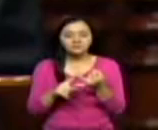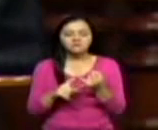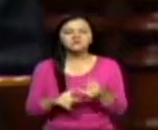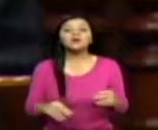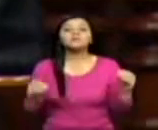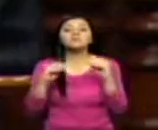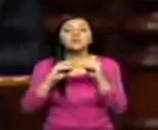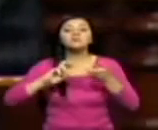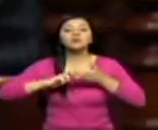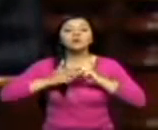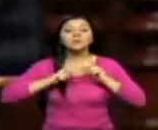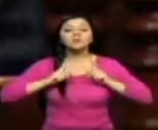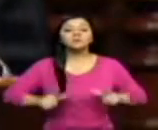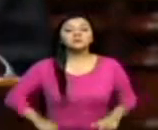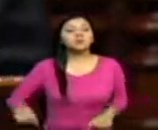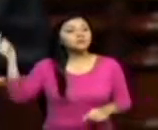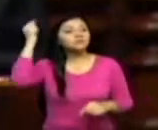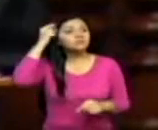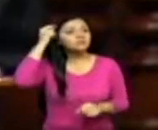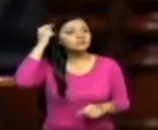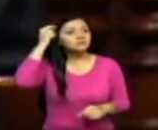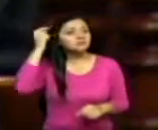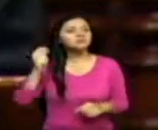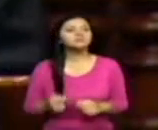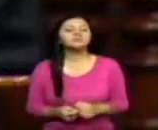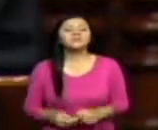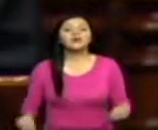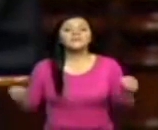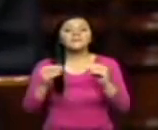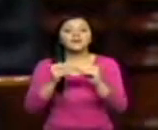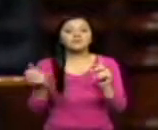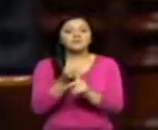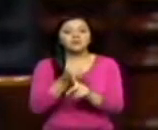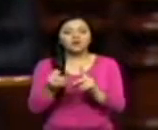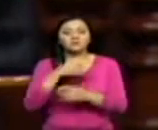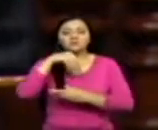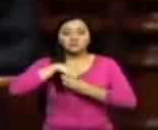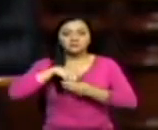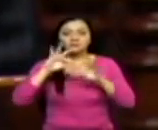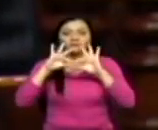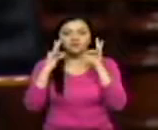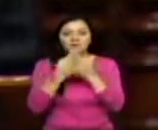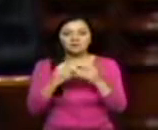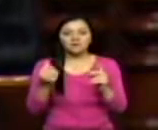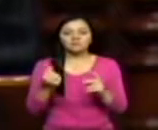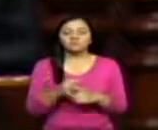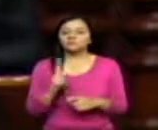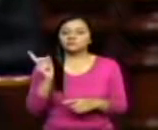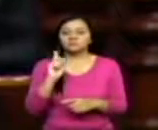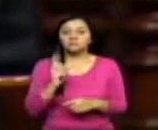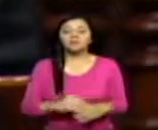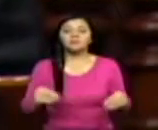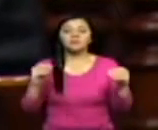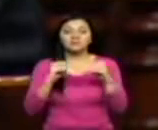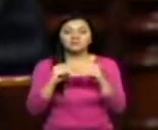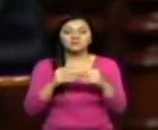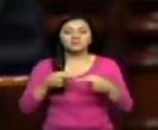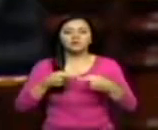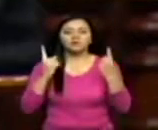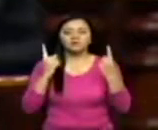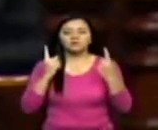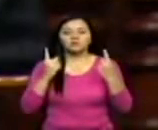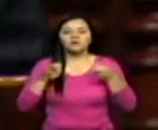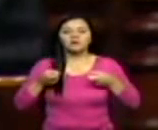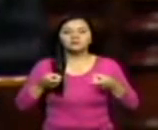problemas de salud mental, contra la violencia intrafamiliar y contra el cáncer,